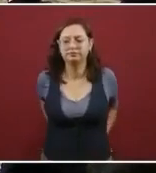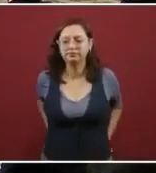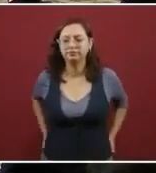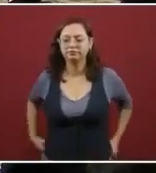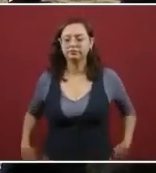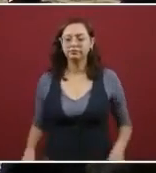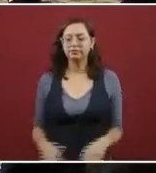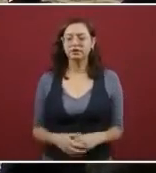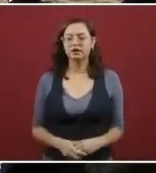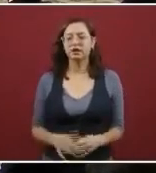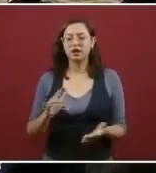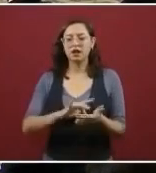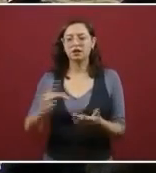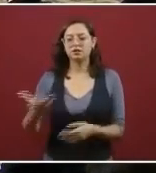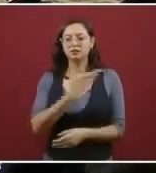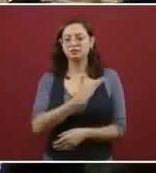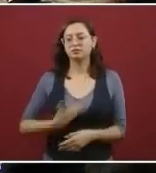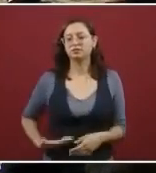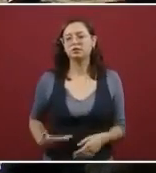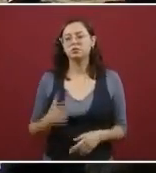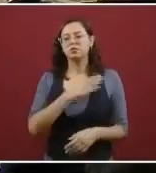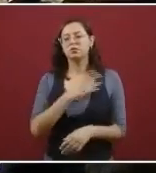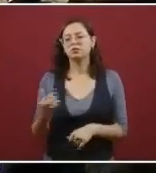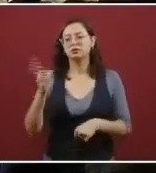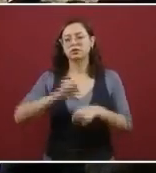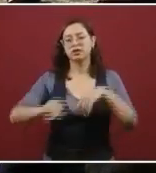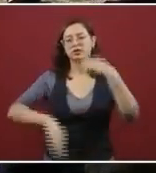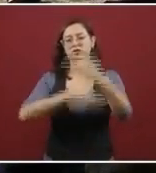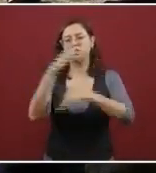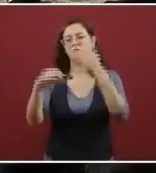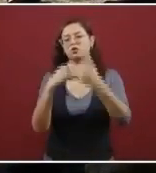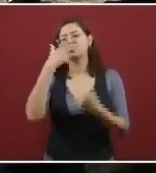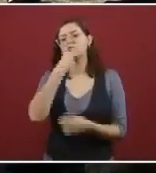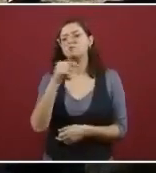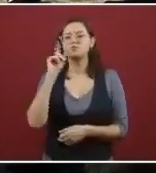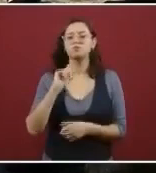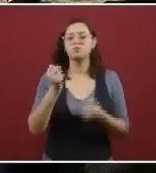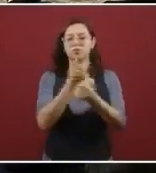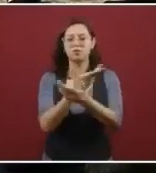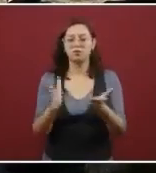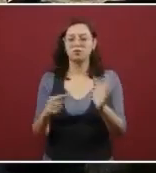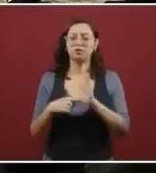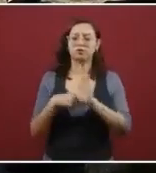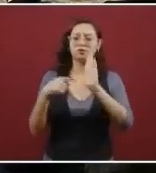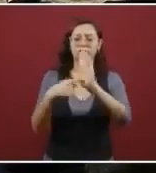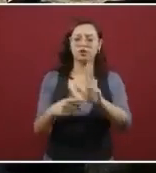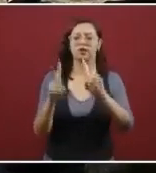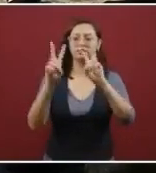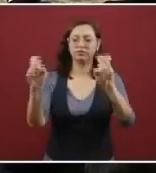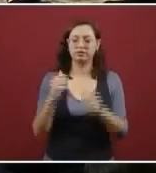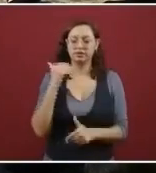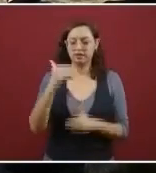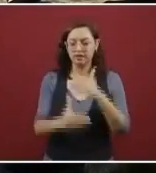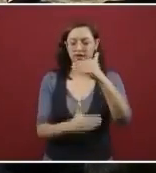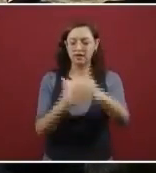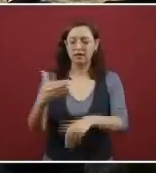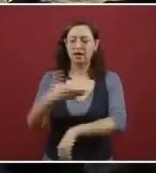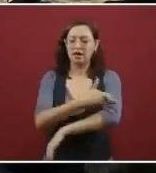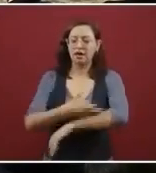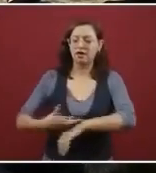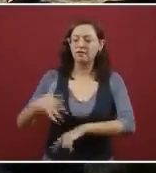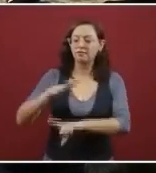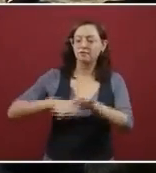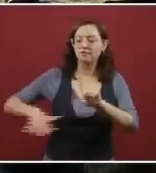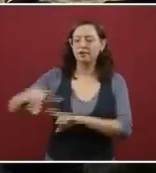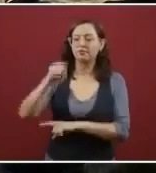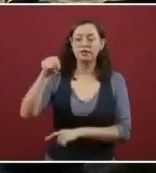Gracias, señor presidente. Buenos días a todas y todos. Bueno, vamos a presentar el reporte de avance de la atención brindada a las familias afectadas en